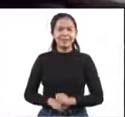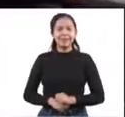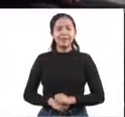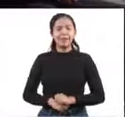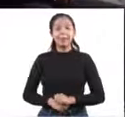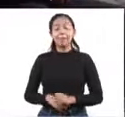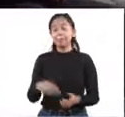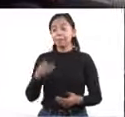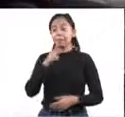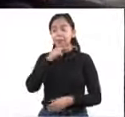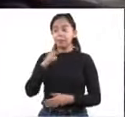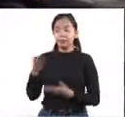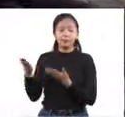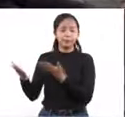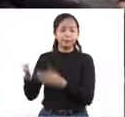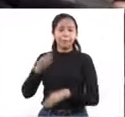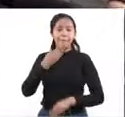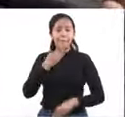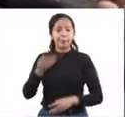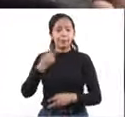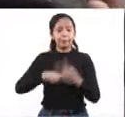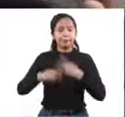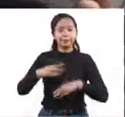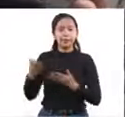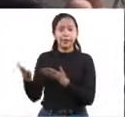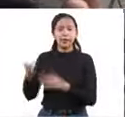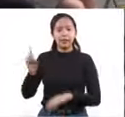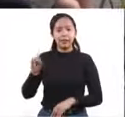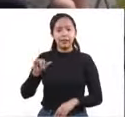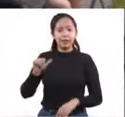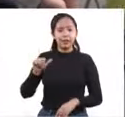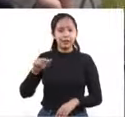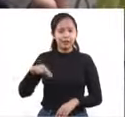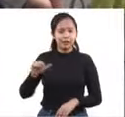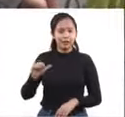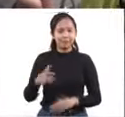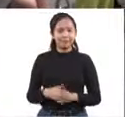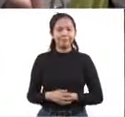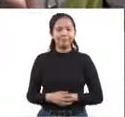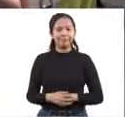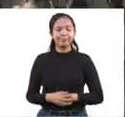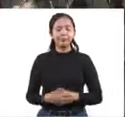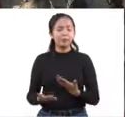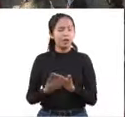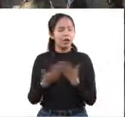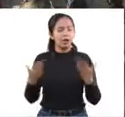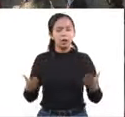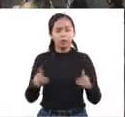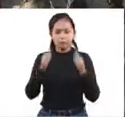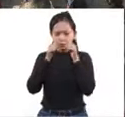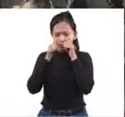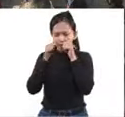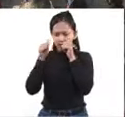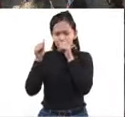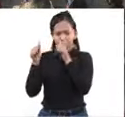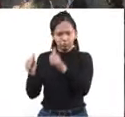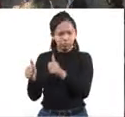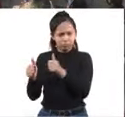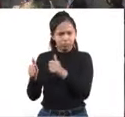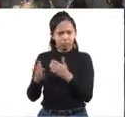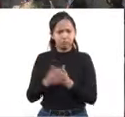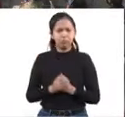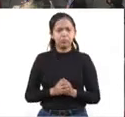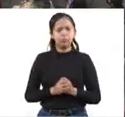Las palabras de bienvenida de la doctora Diana Alarcón González. A continuación, damas y caballeros, se llevará a